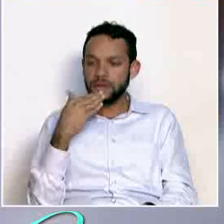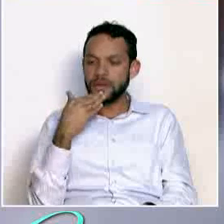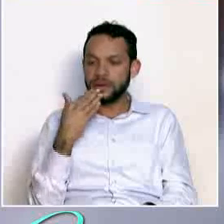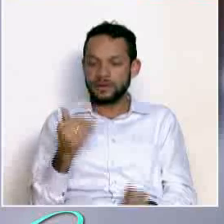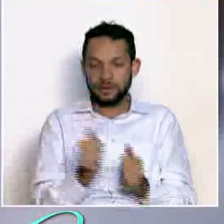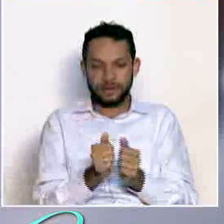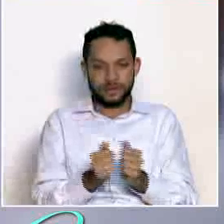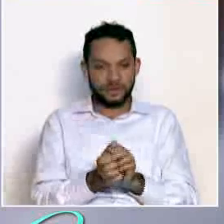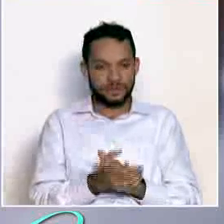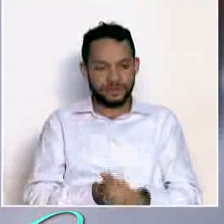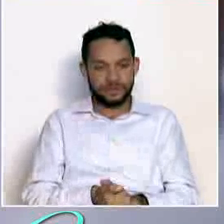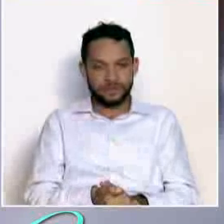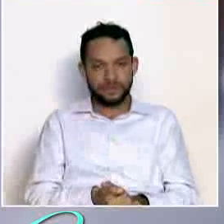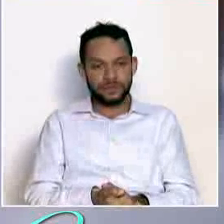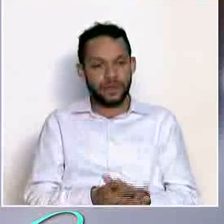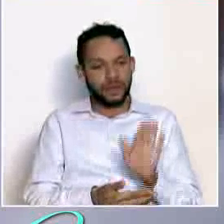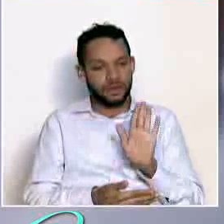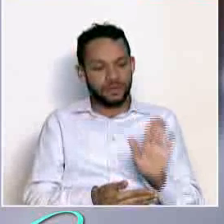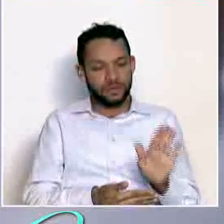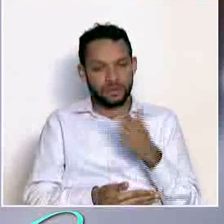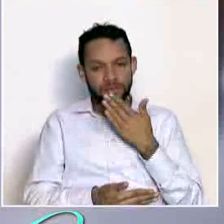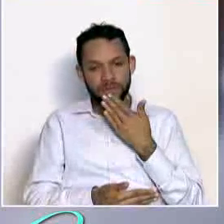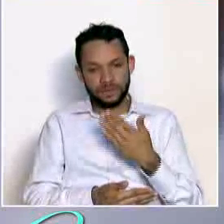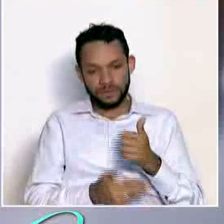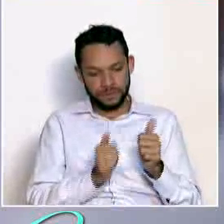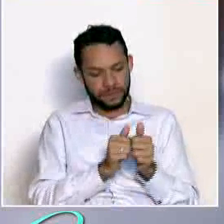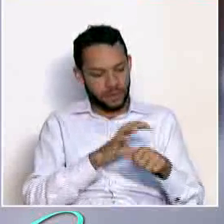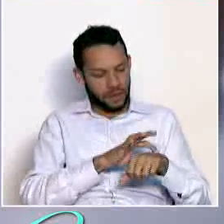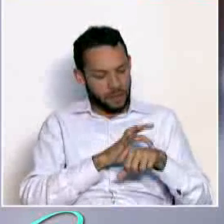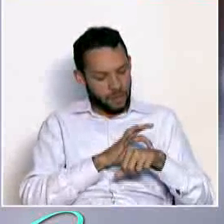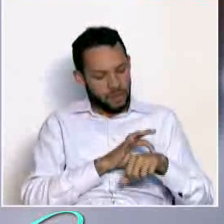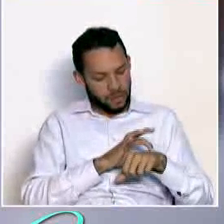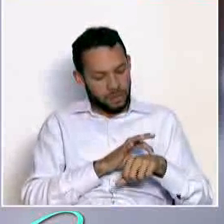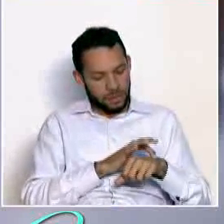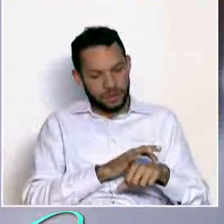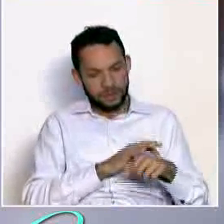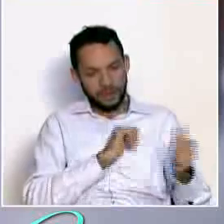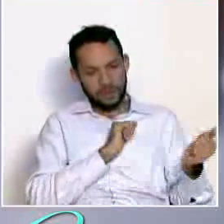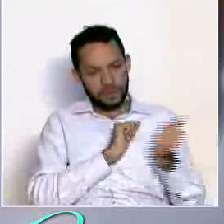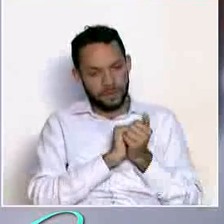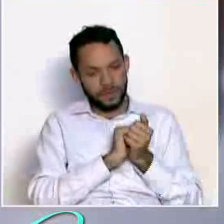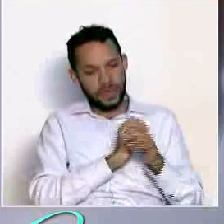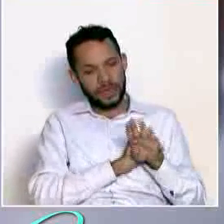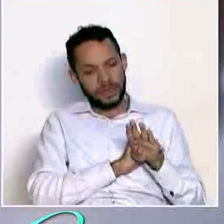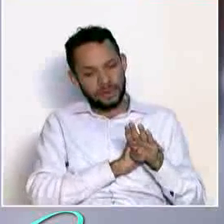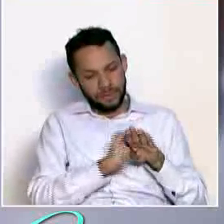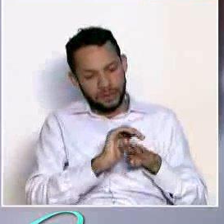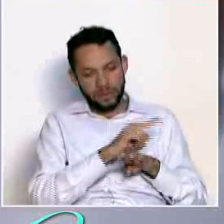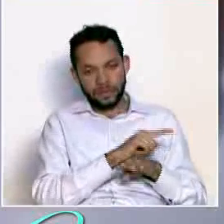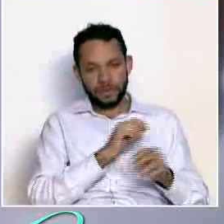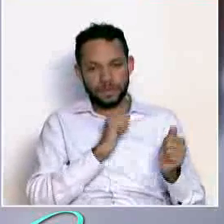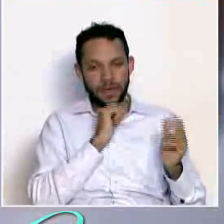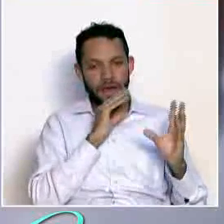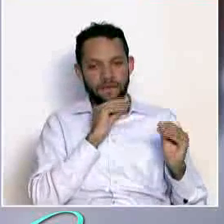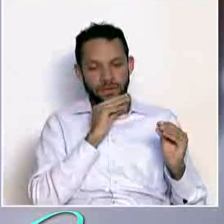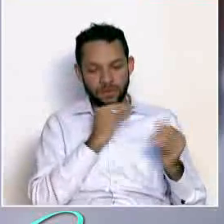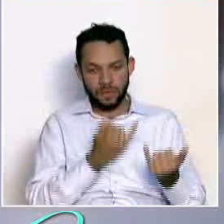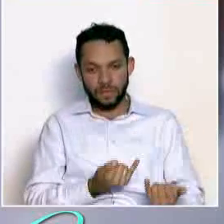nosotros. A usted, doctor Jorge Enrique, muchísimas gracias por su amable invitación a participar en su famoso